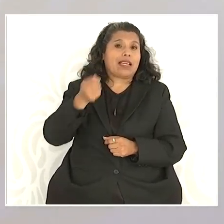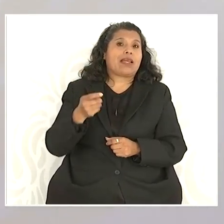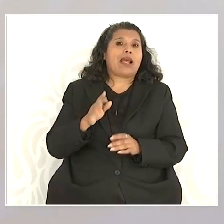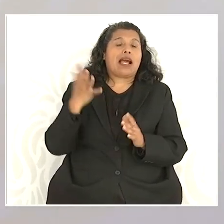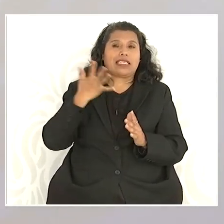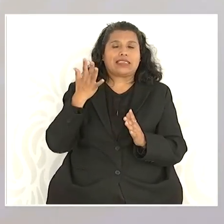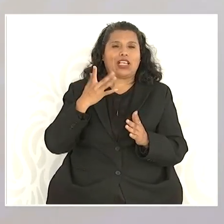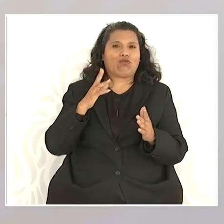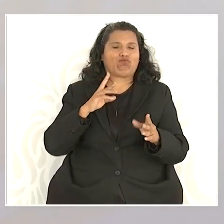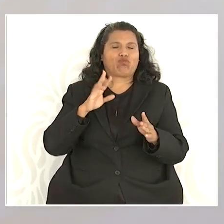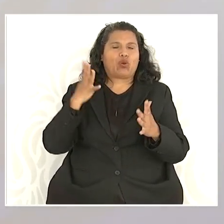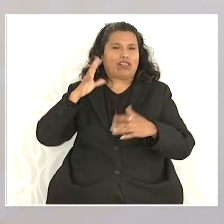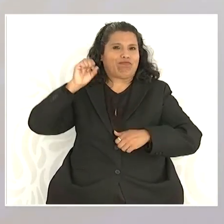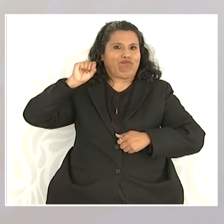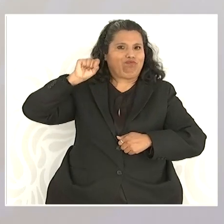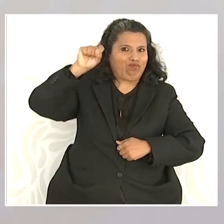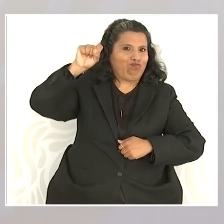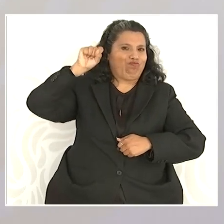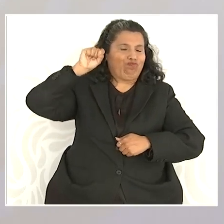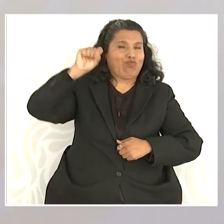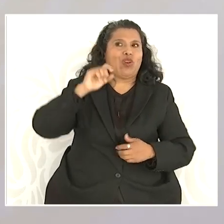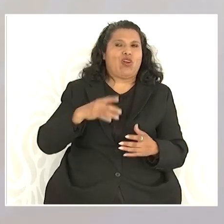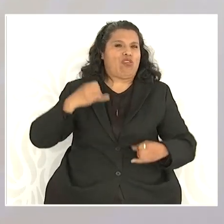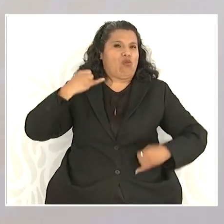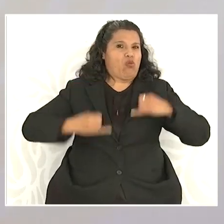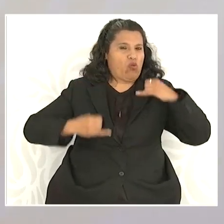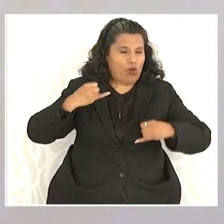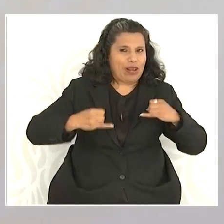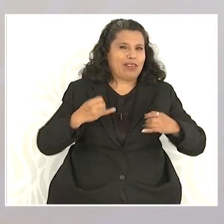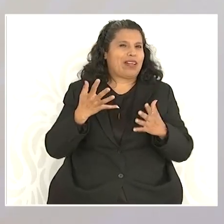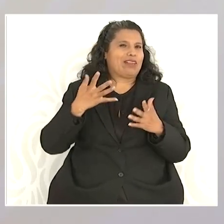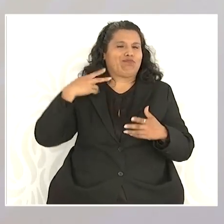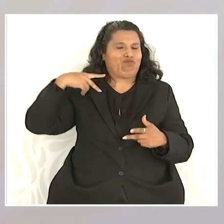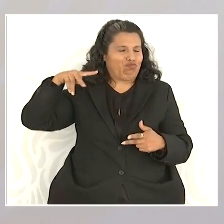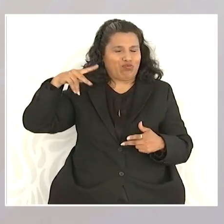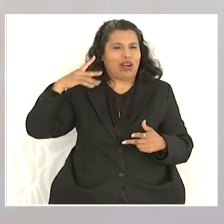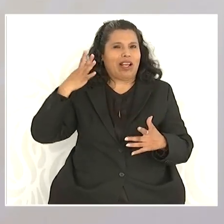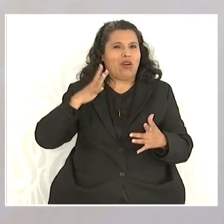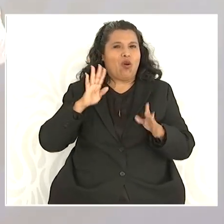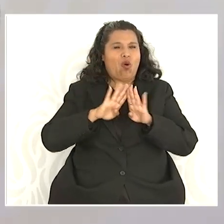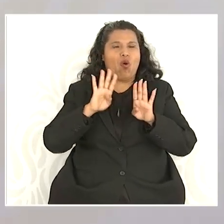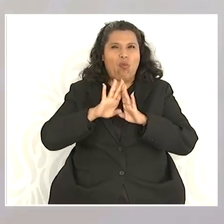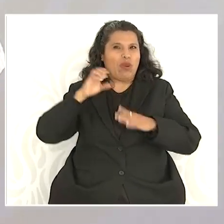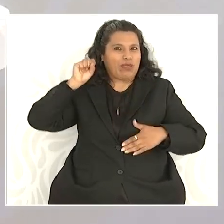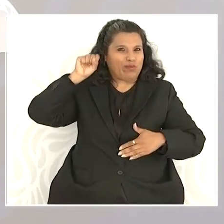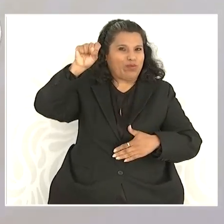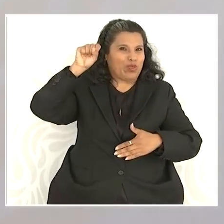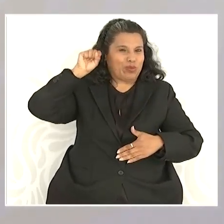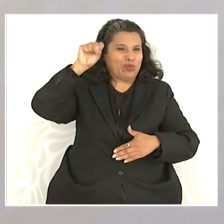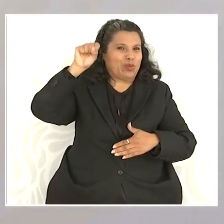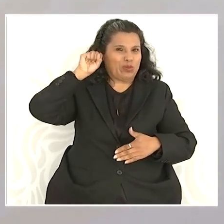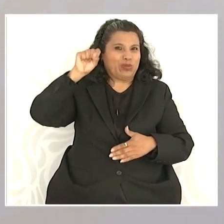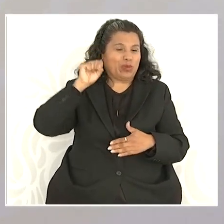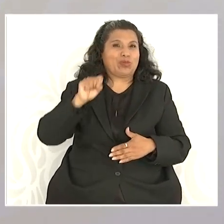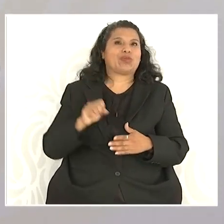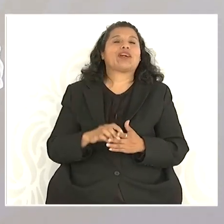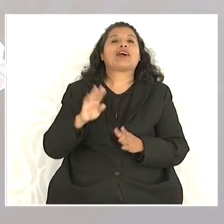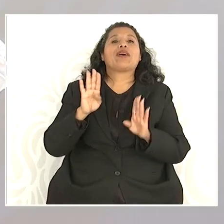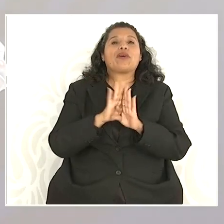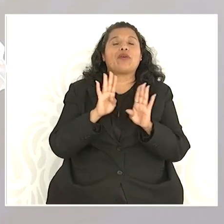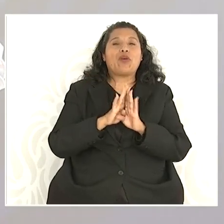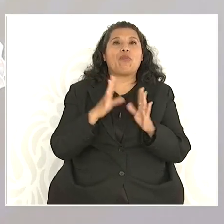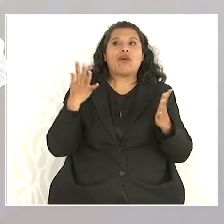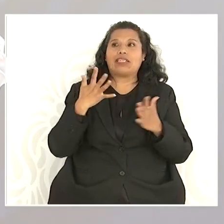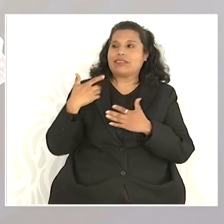paro de jueces, de juezas, de magistrados. Incluso cobraban mientras hacían el